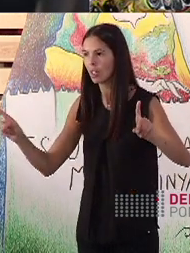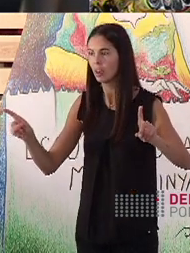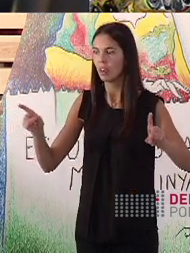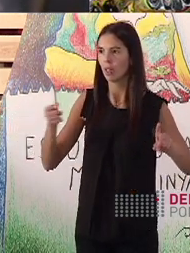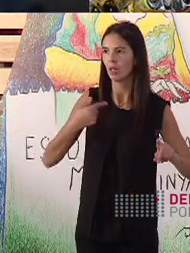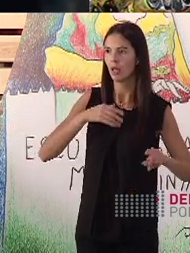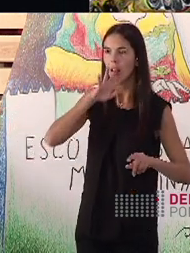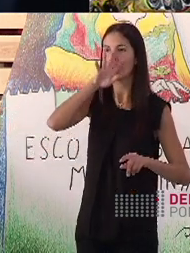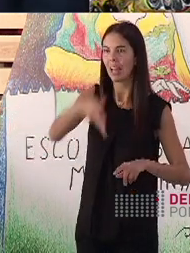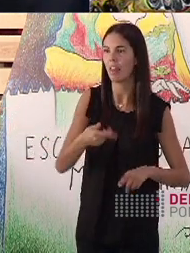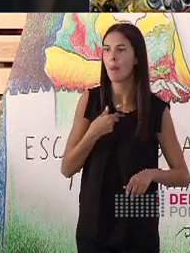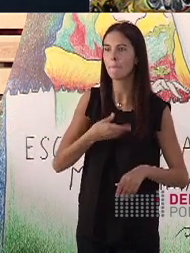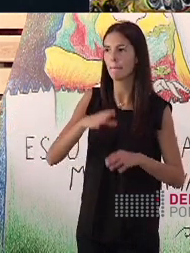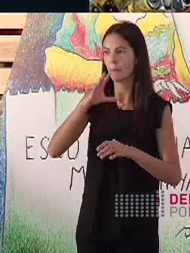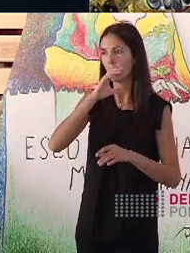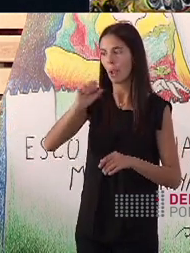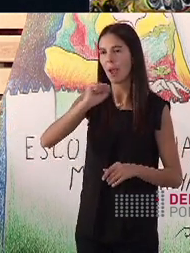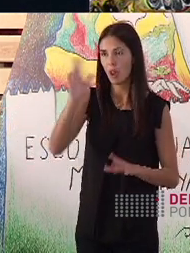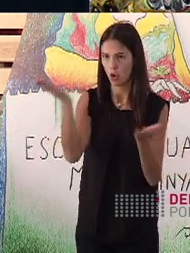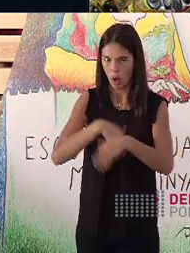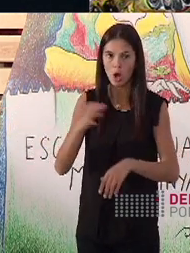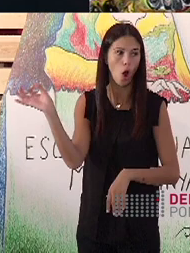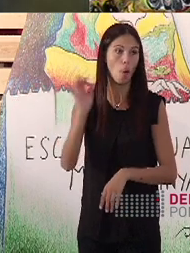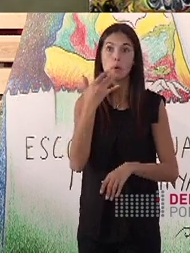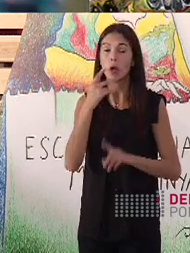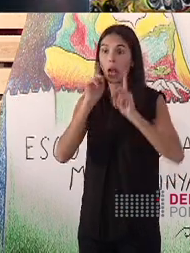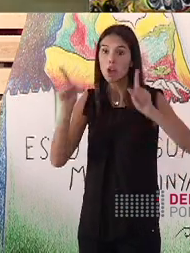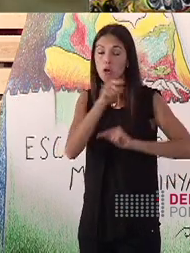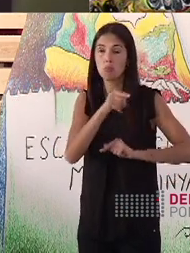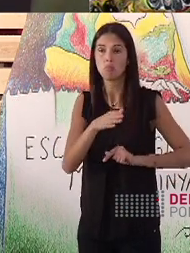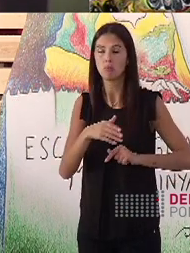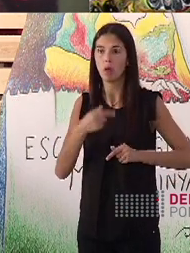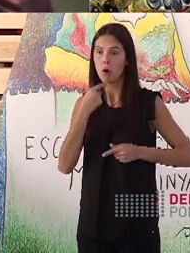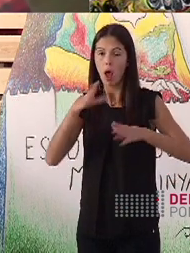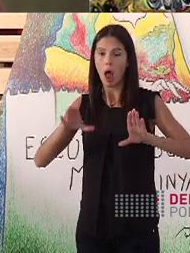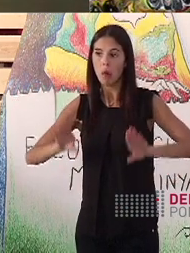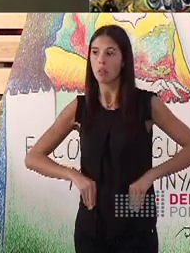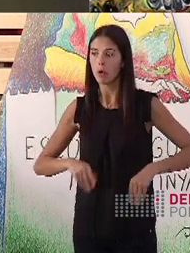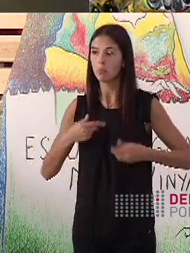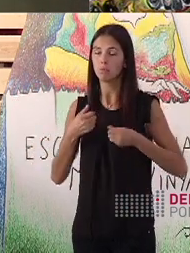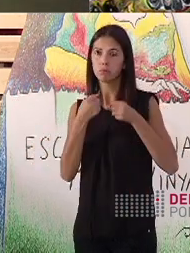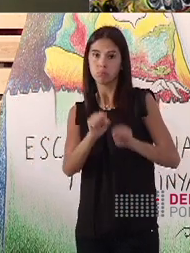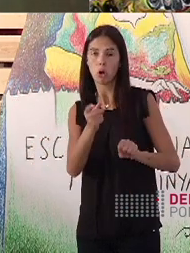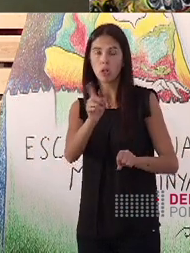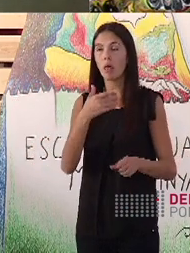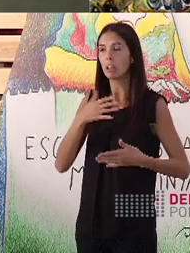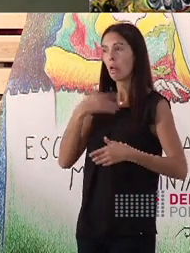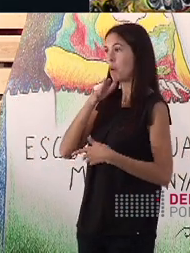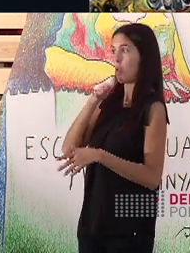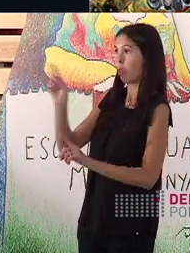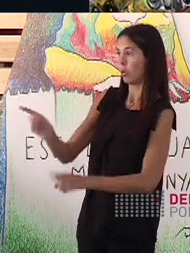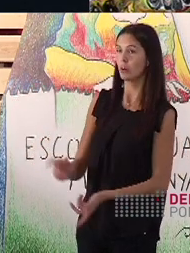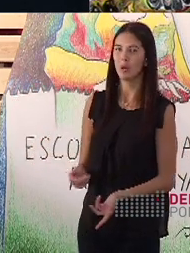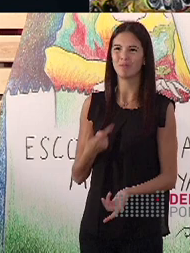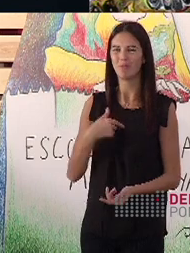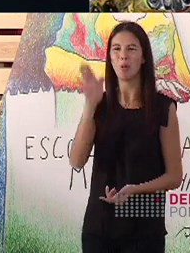esto es una oportunidad. O que si ella no opone resistencia, no es una violación. El porno más